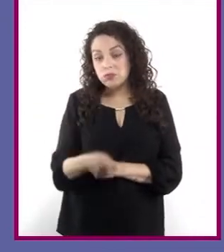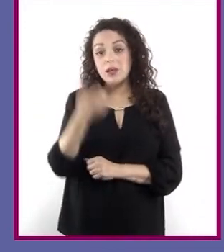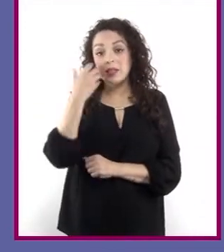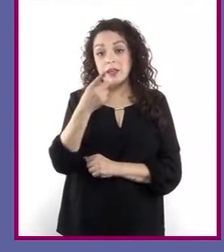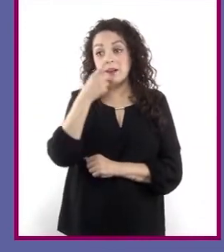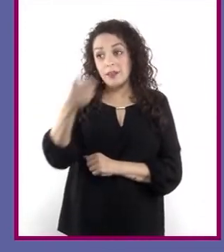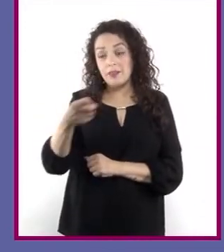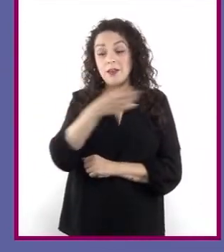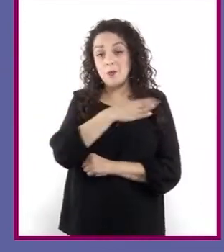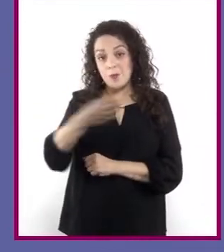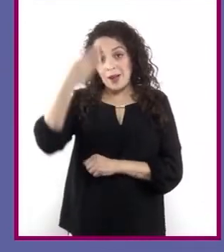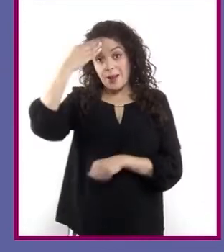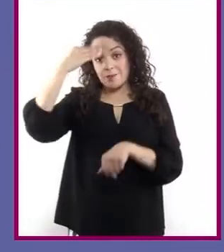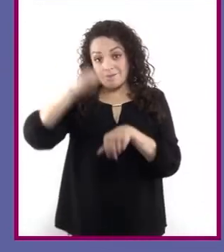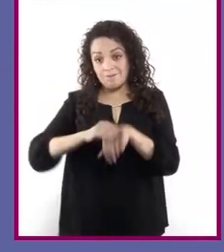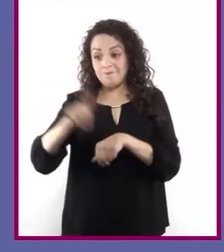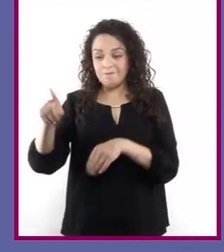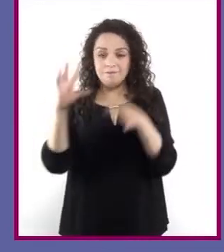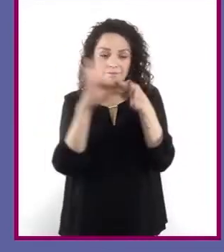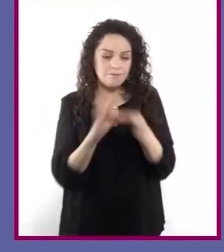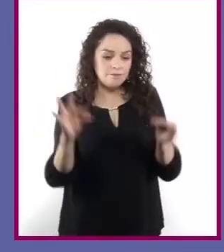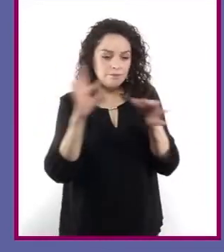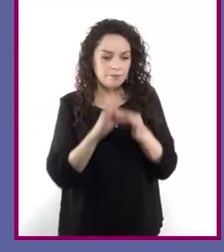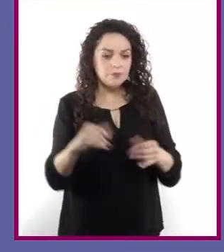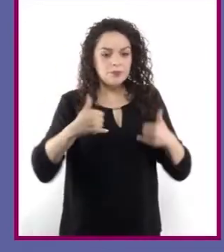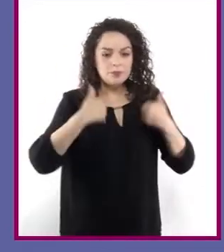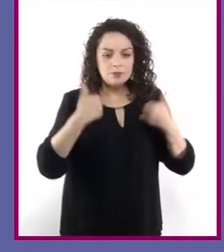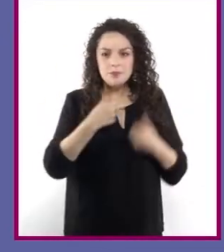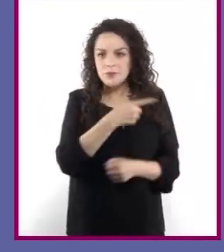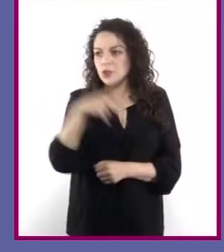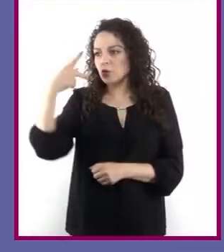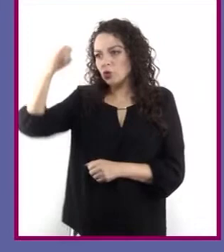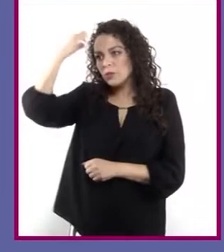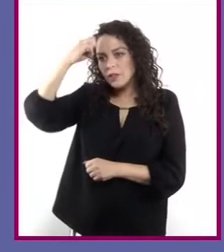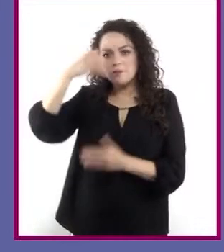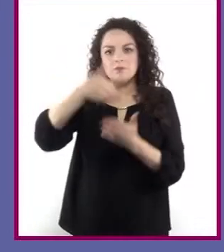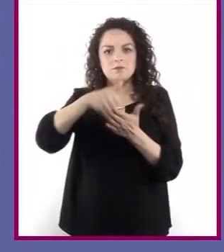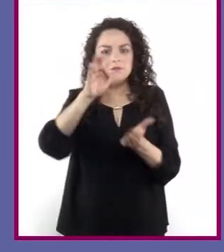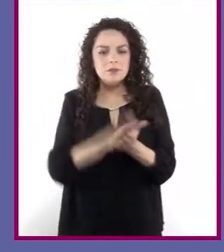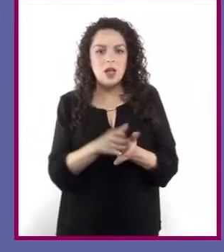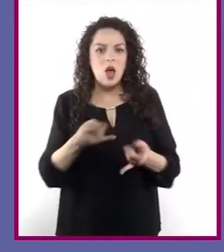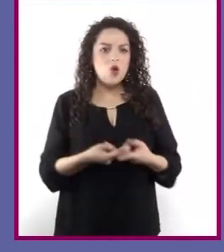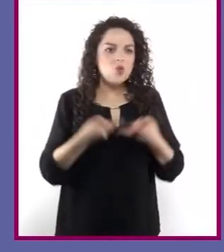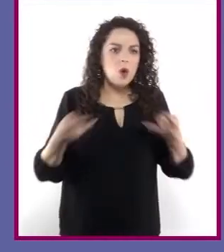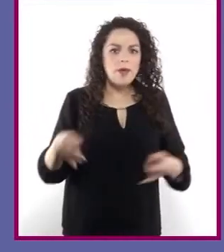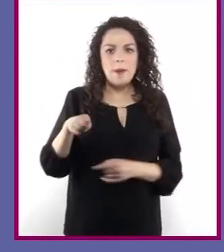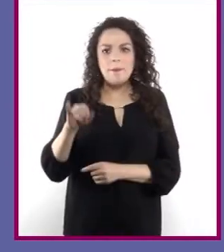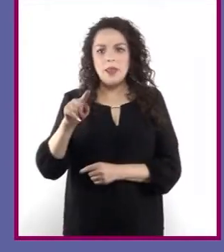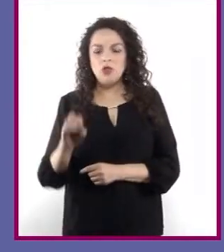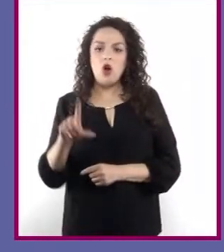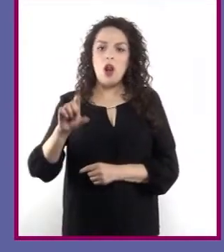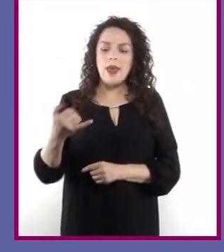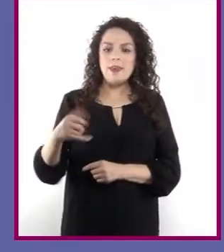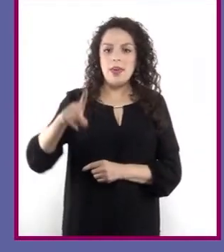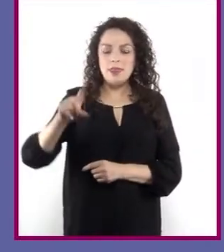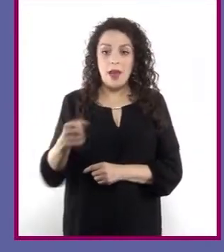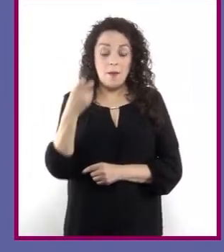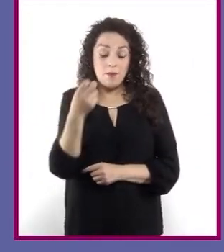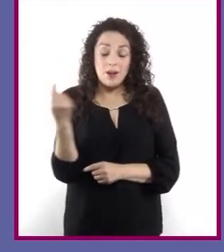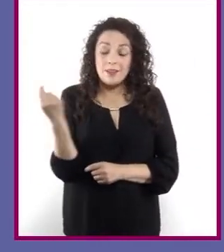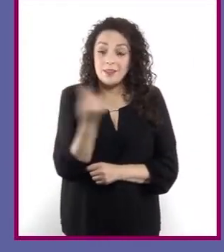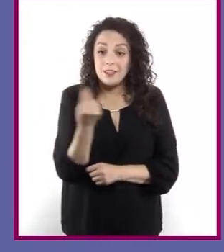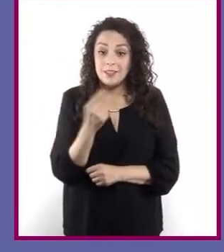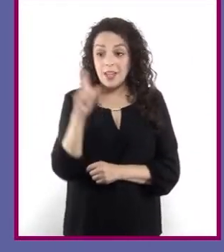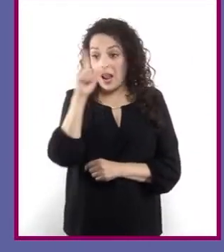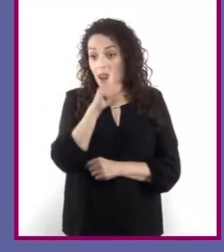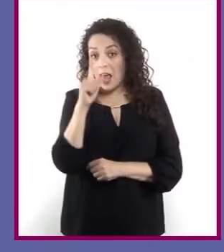Les platican a las y a los jóvenes de sus experiencias, valores, cuentos, mitos y leyendas. Por eso es necesario que las